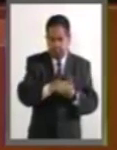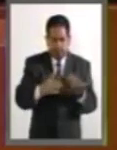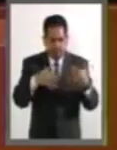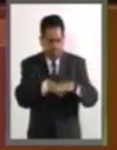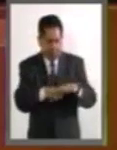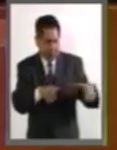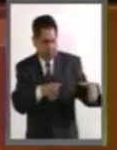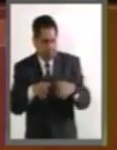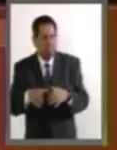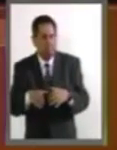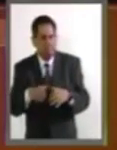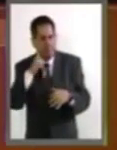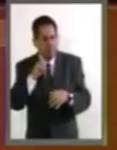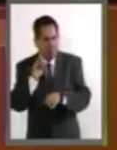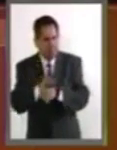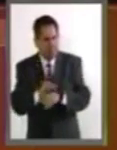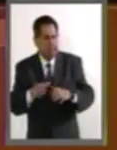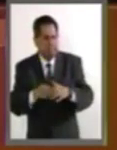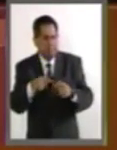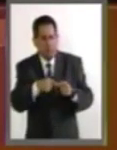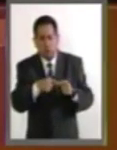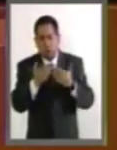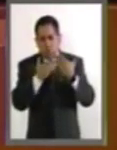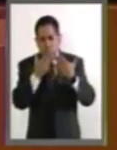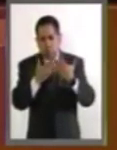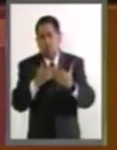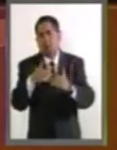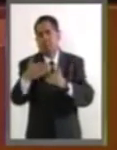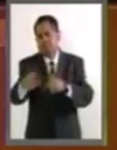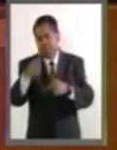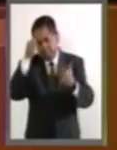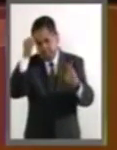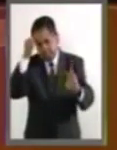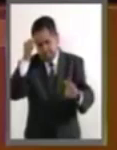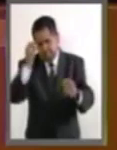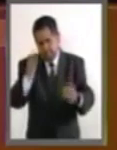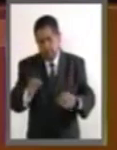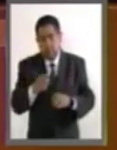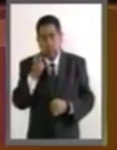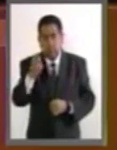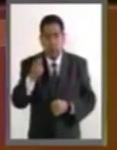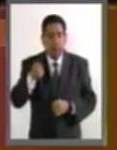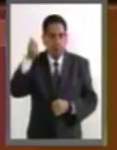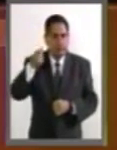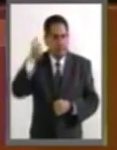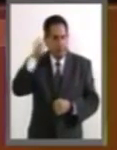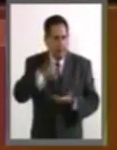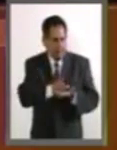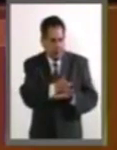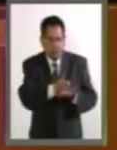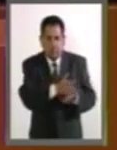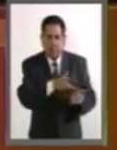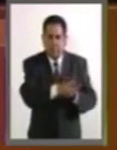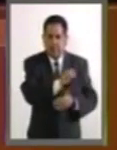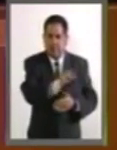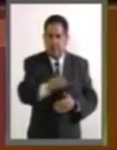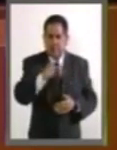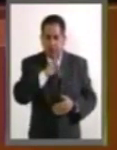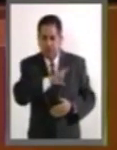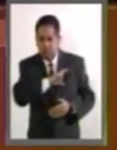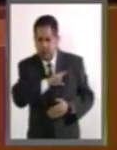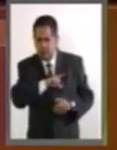sector de la población y concluir sus estudios, tales como el programa de becas de apoyo a la educación básica de madres y